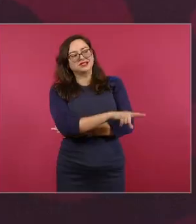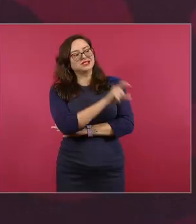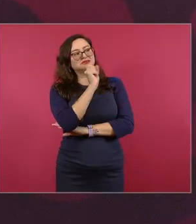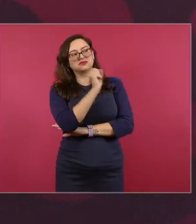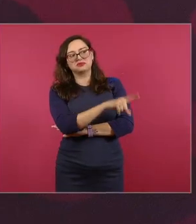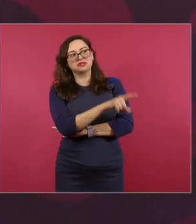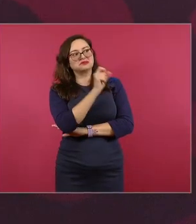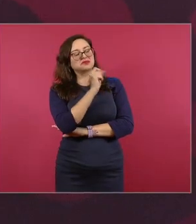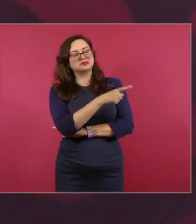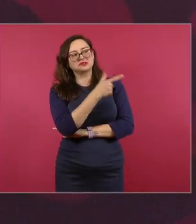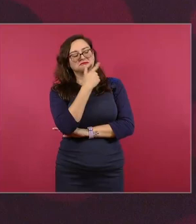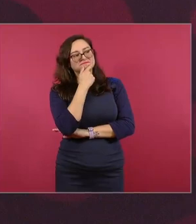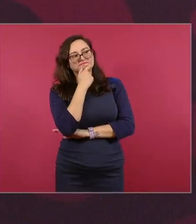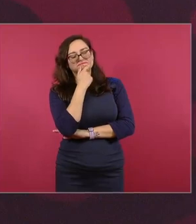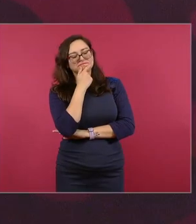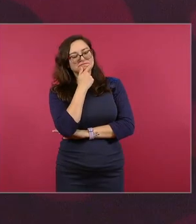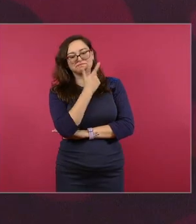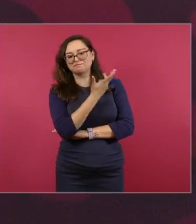por la calumnia,